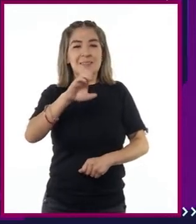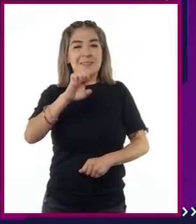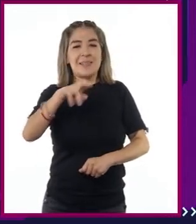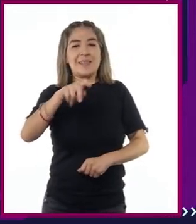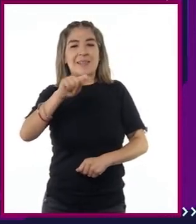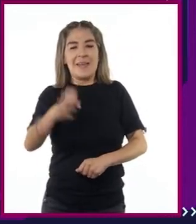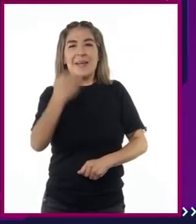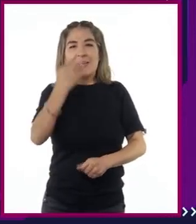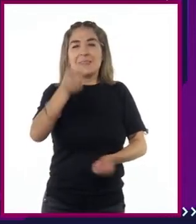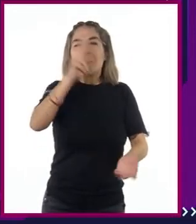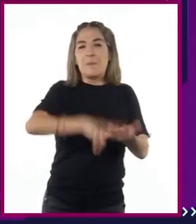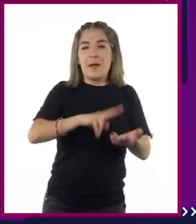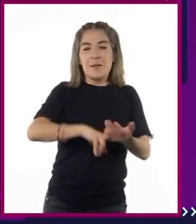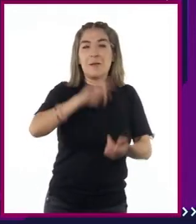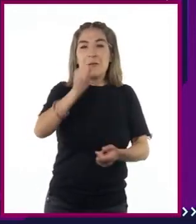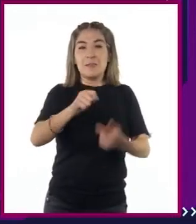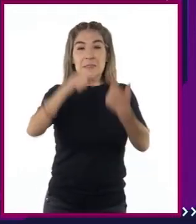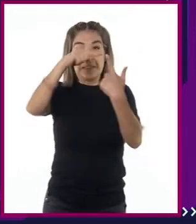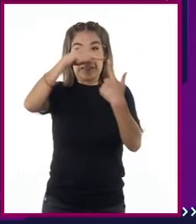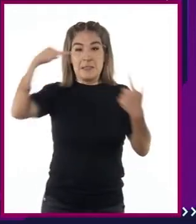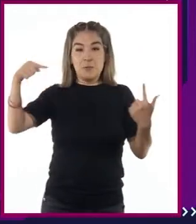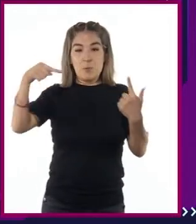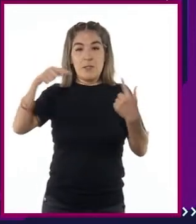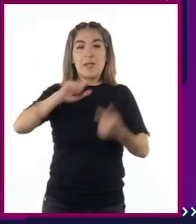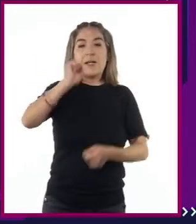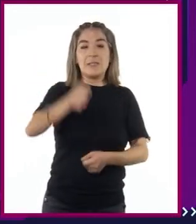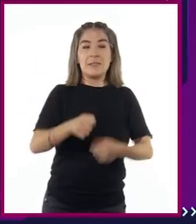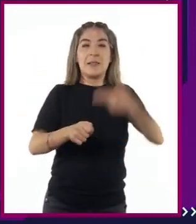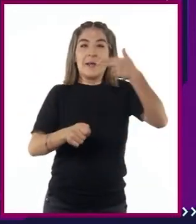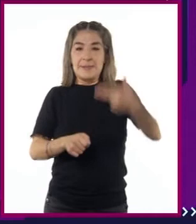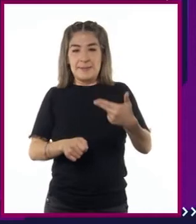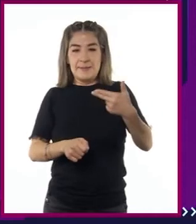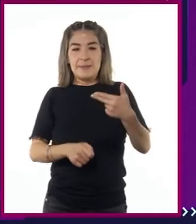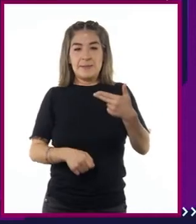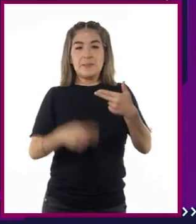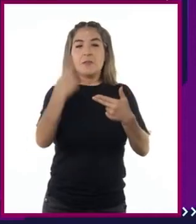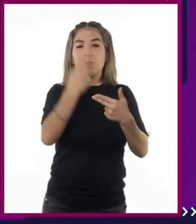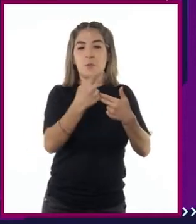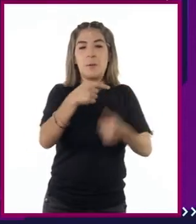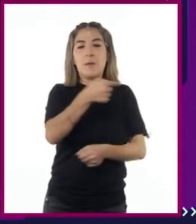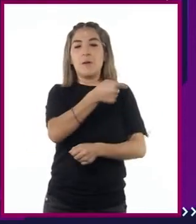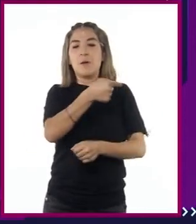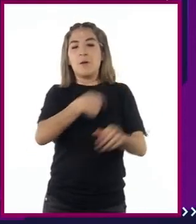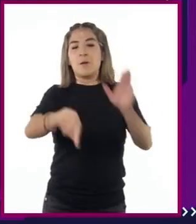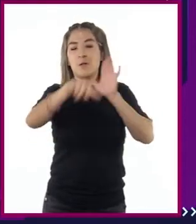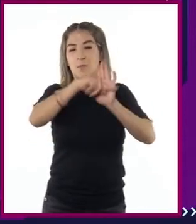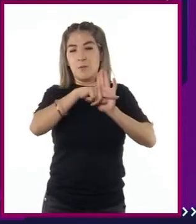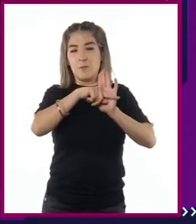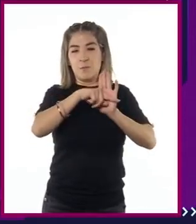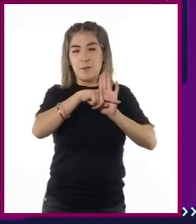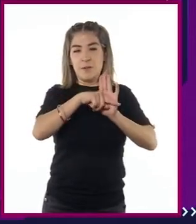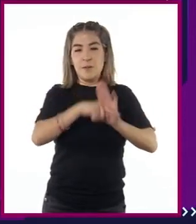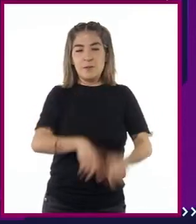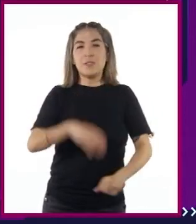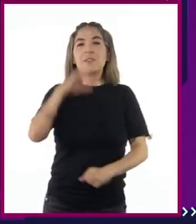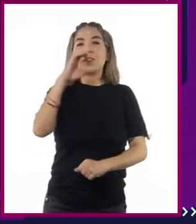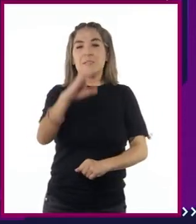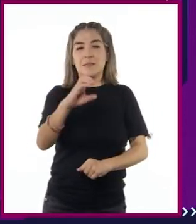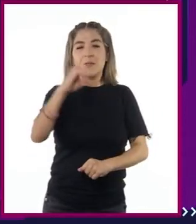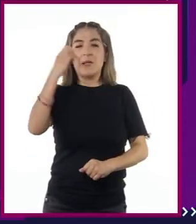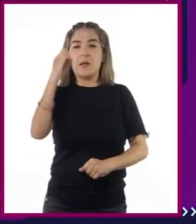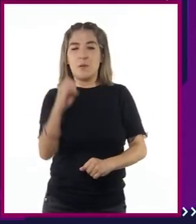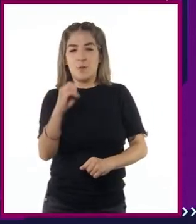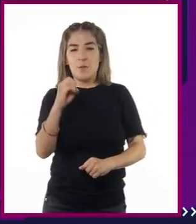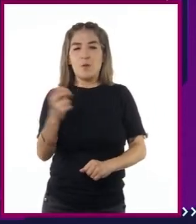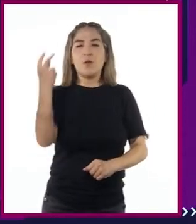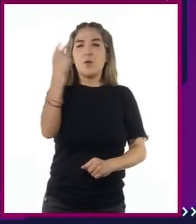es igual a la raíz cuadrada de la diferencia del cuadrado de la hipotenusa menos el